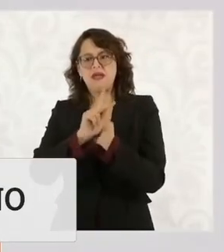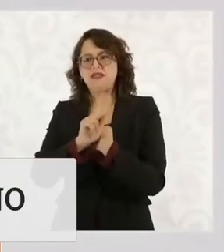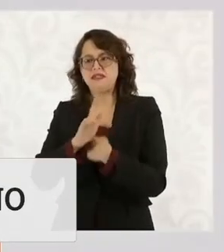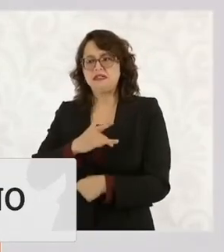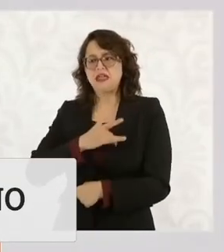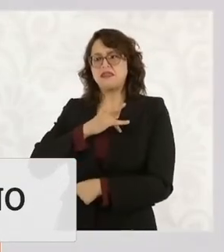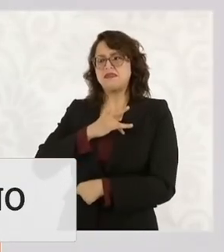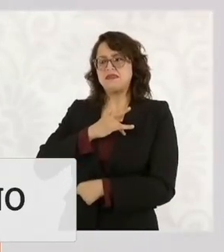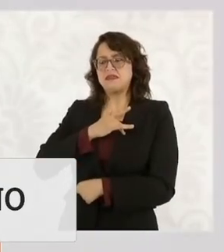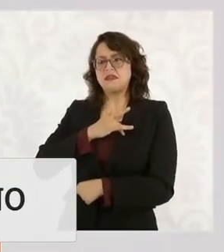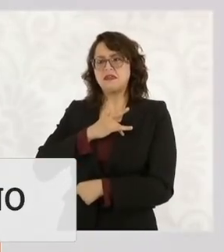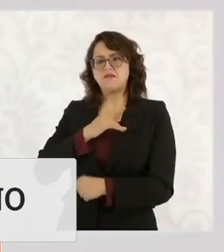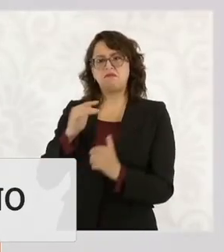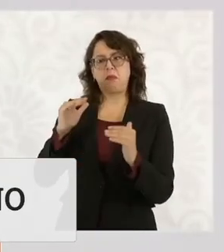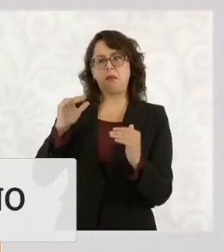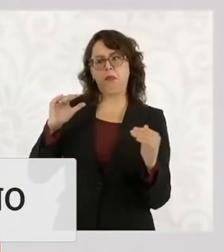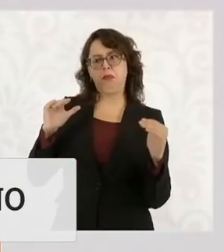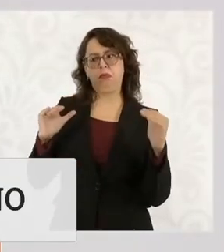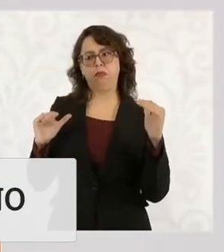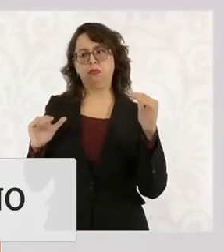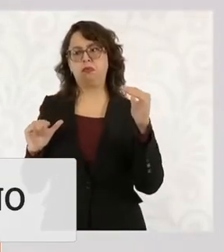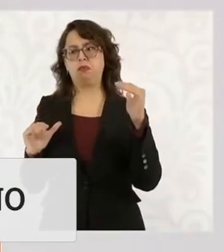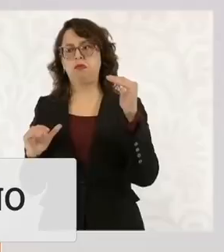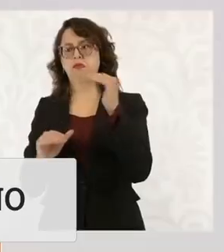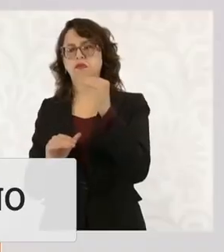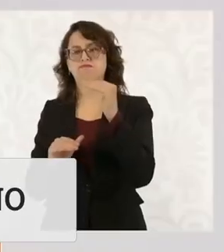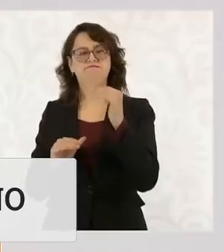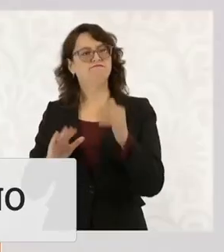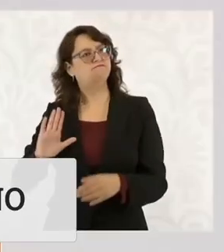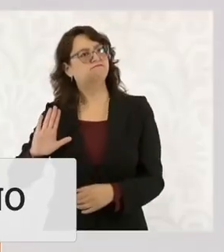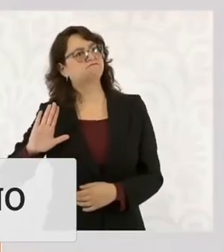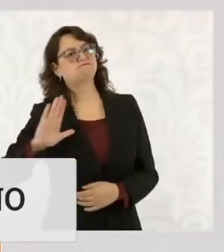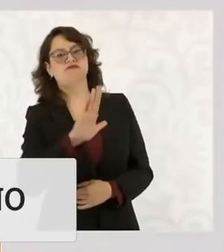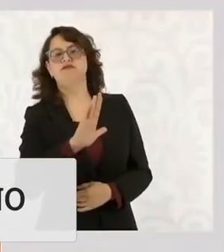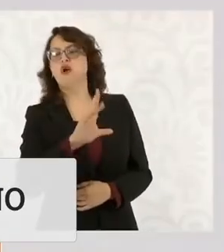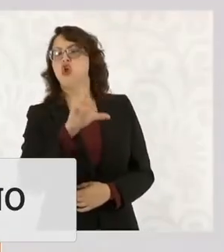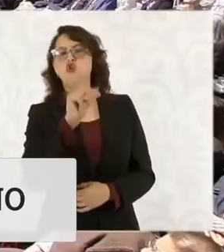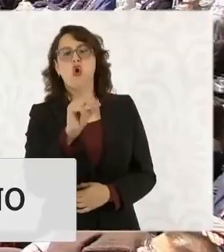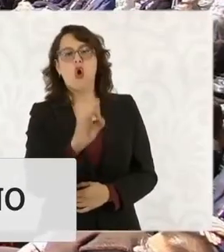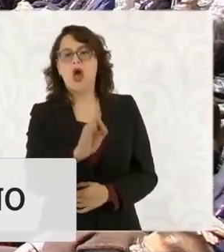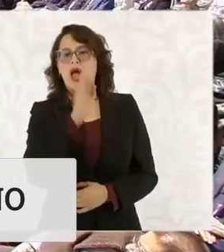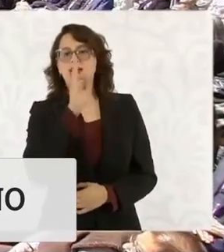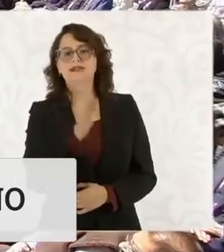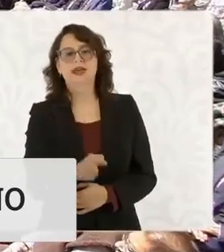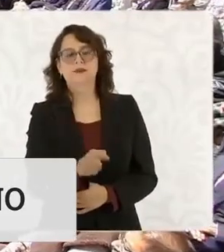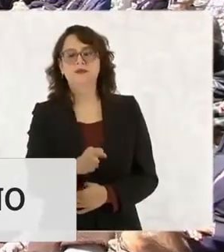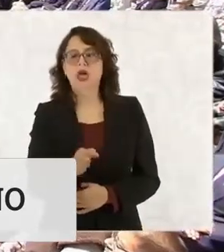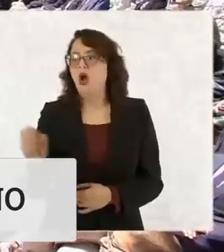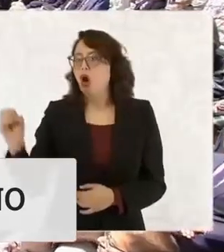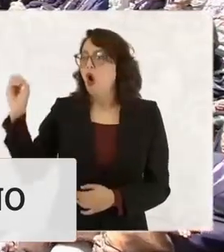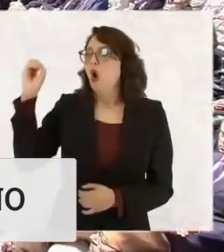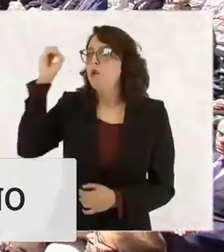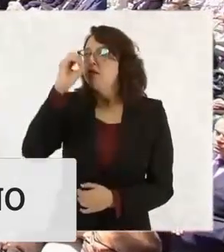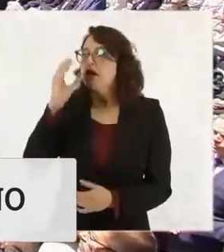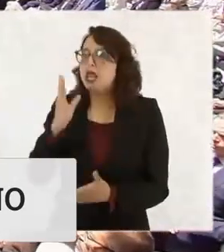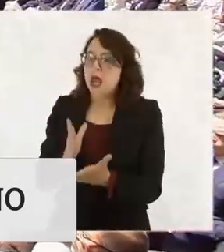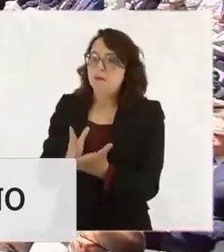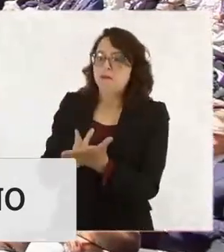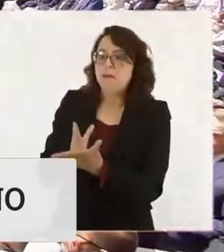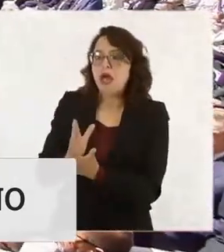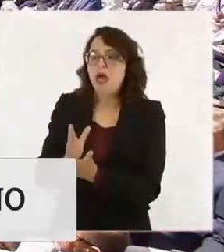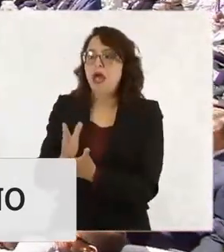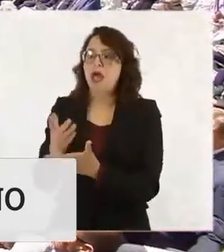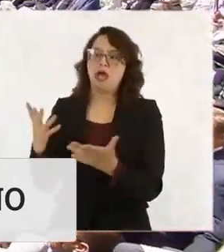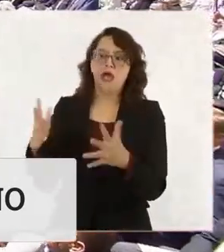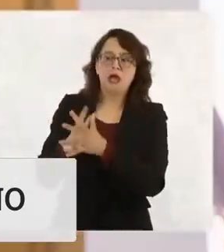sea lesivo a la integridad, independencia y soberanía de la nación, injerencia tales como